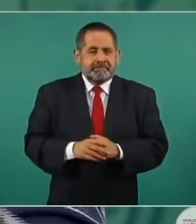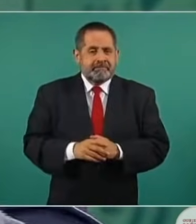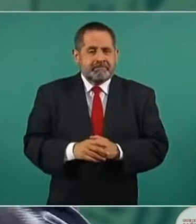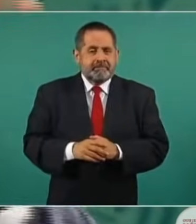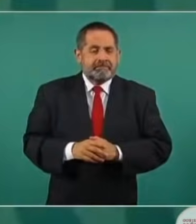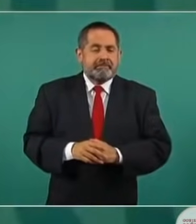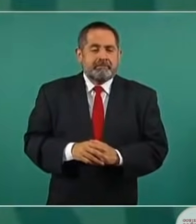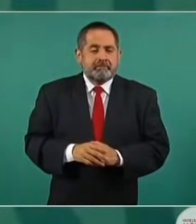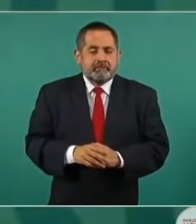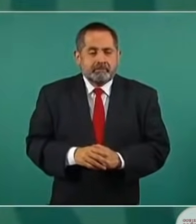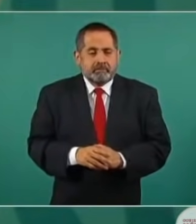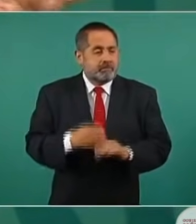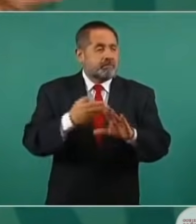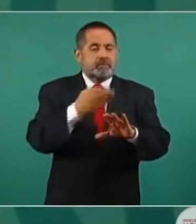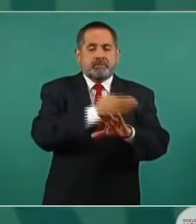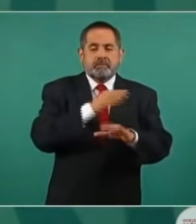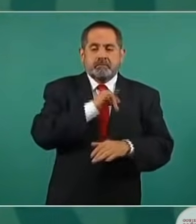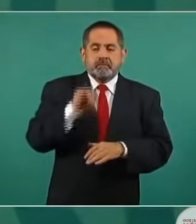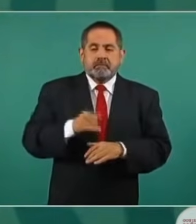Nunca se había